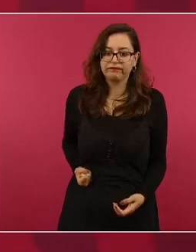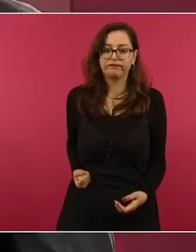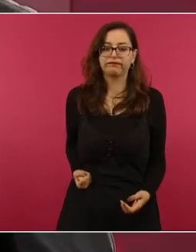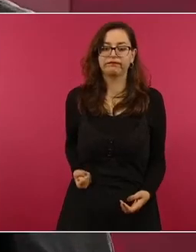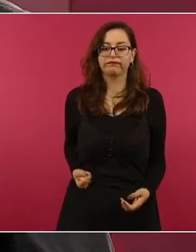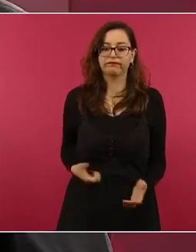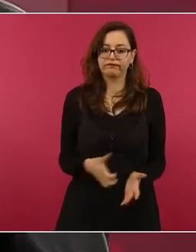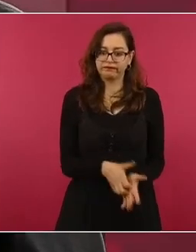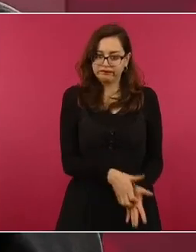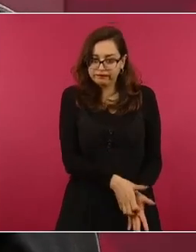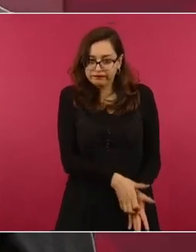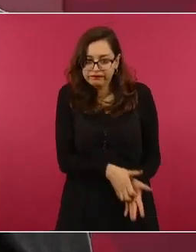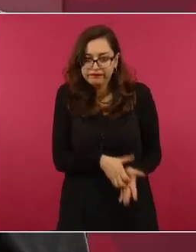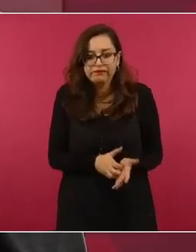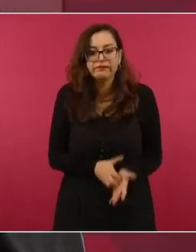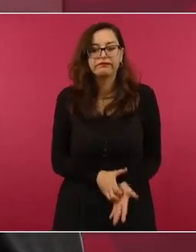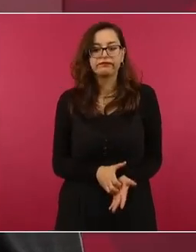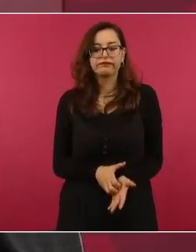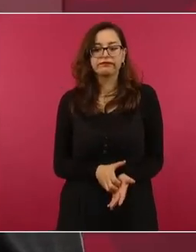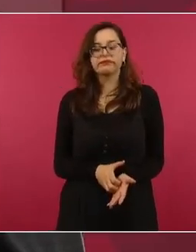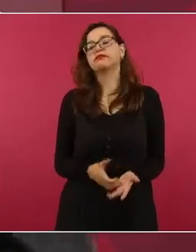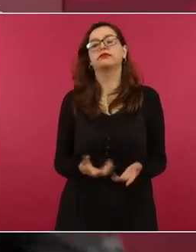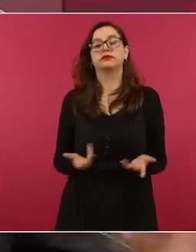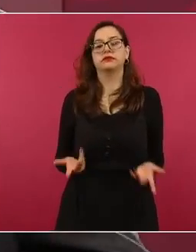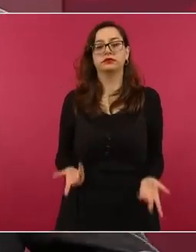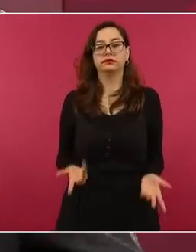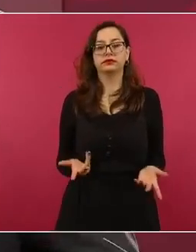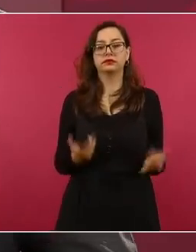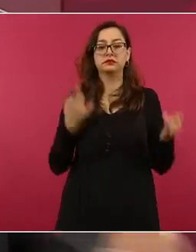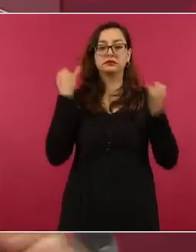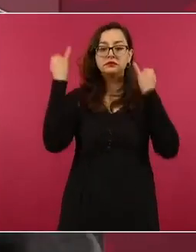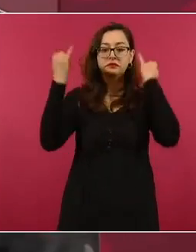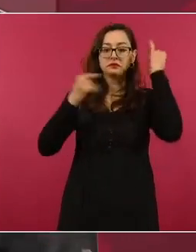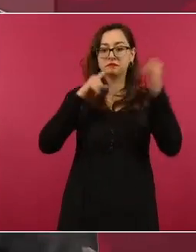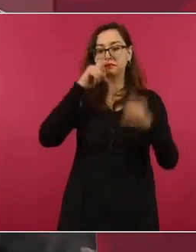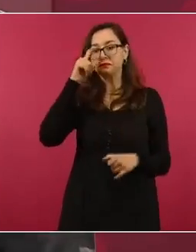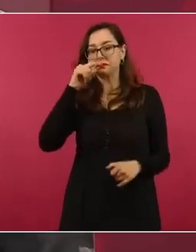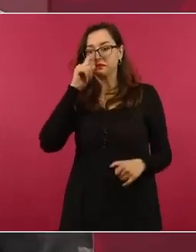se hace a un lado la fantochería, la prepotencia,